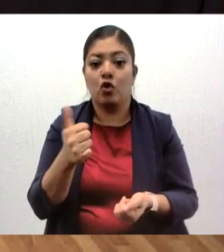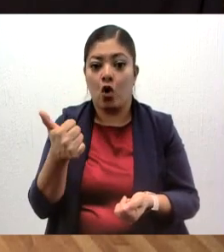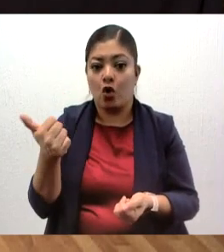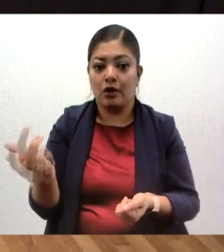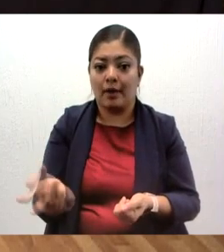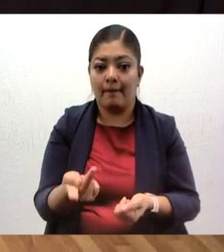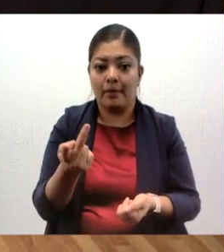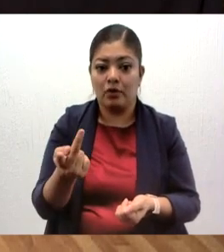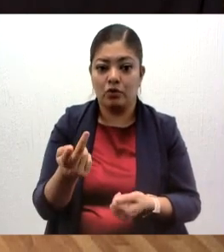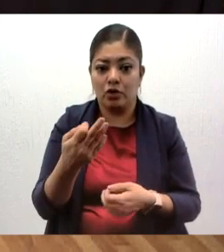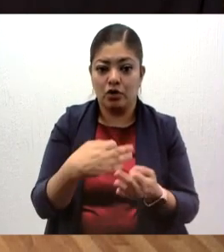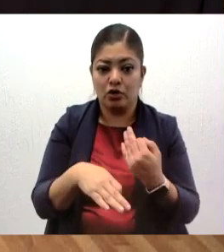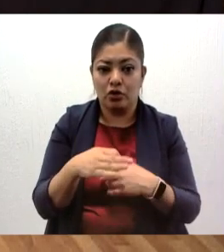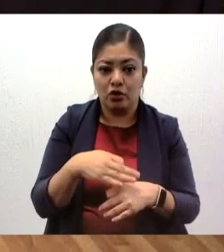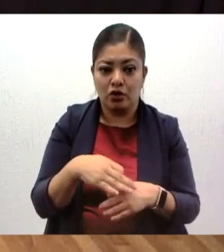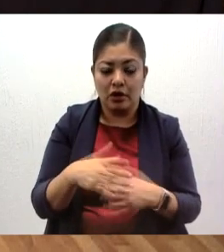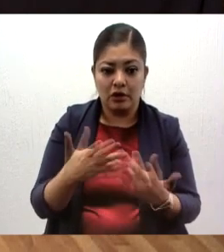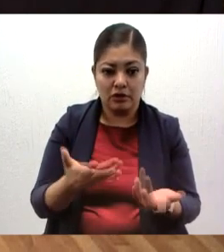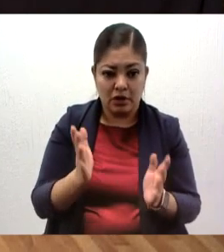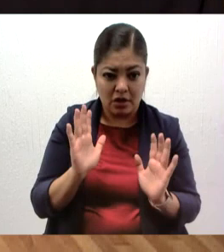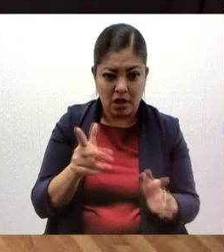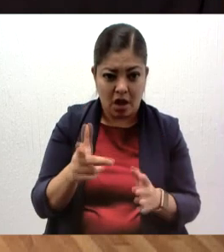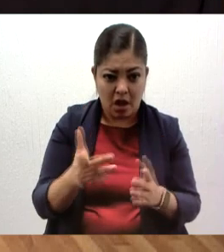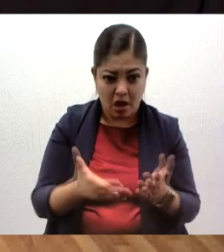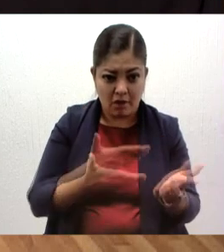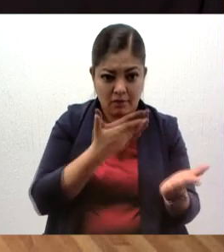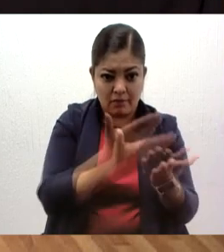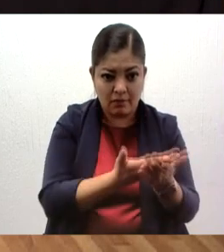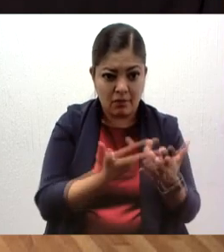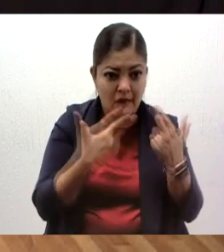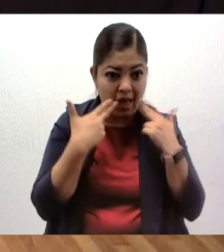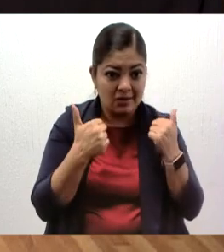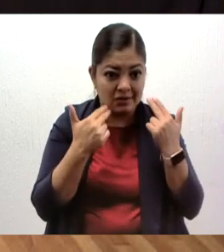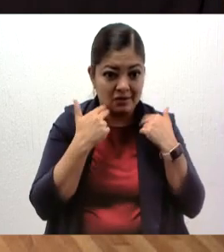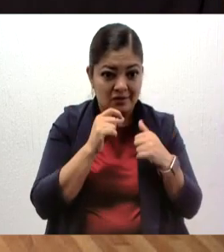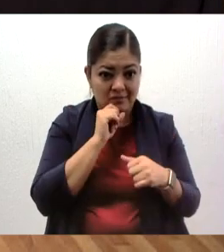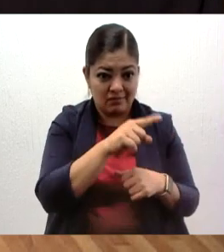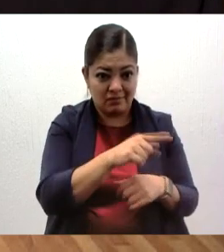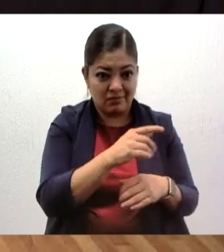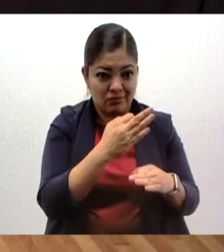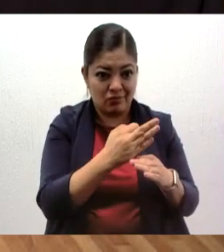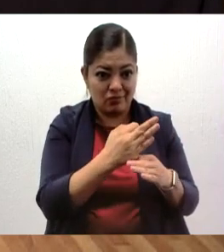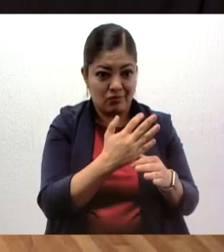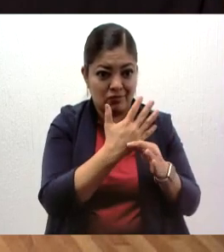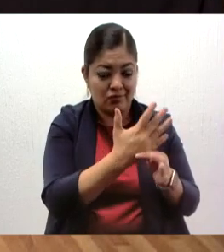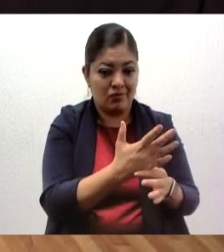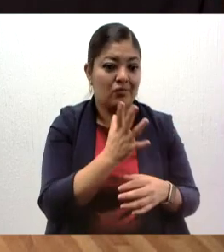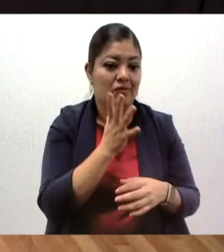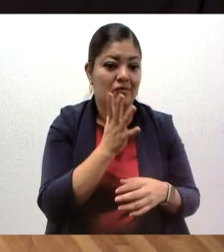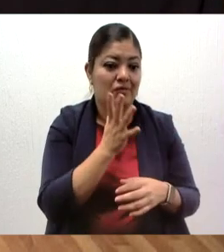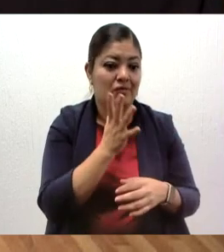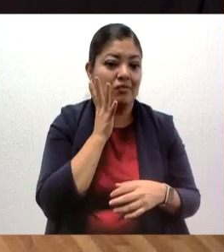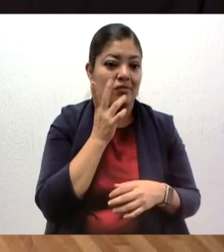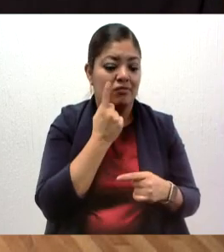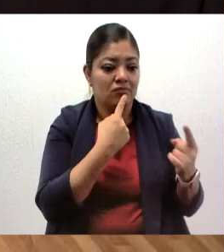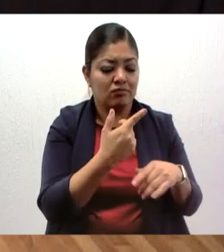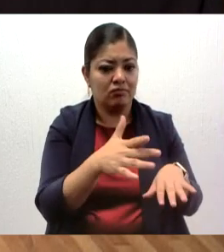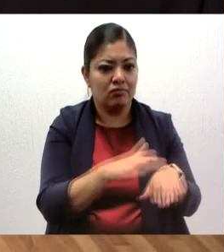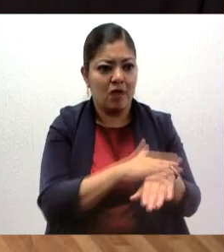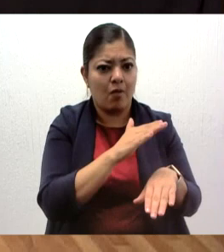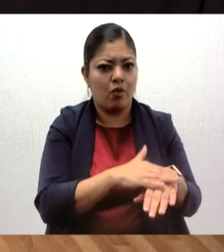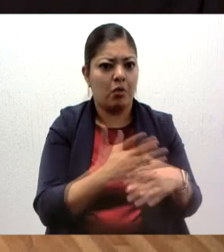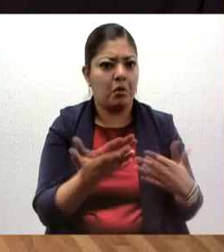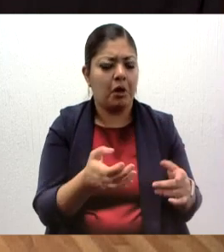estas inquietudes ya las plantearon en la comisión de Hacienda como usted lo comenta el congreso es el que discute y aprueba Entonces qué finalidad